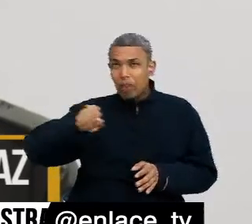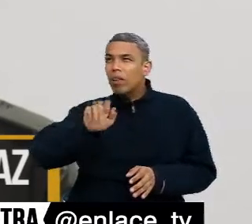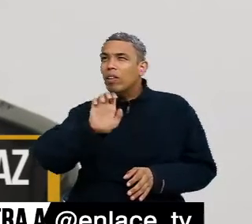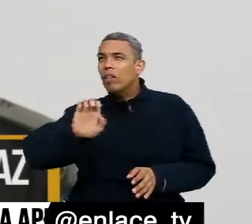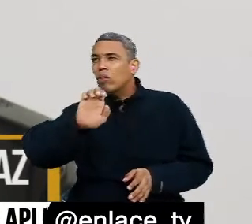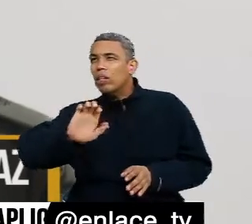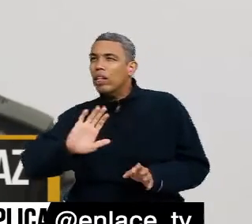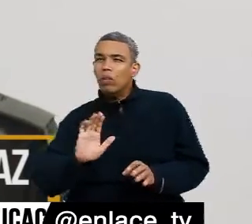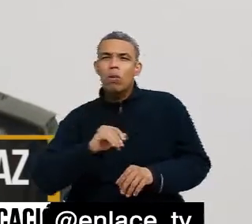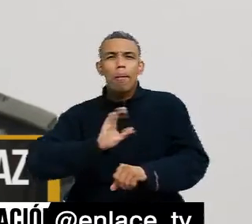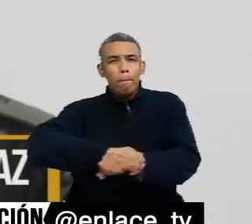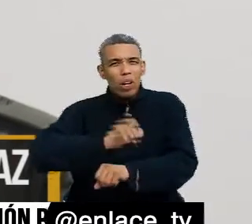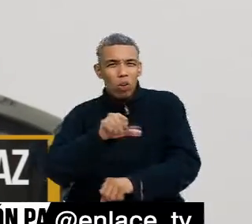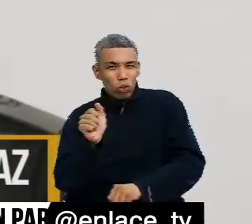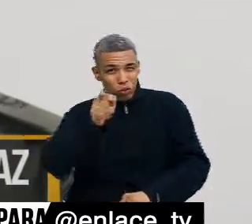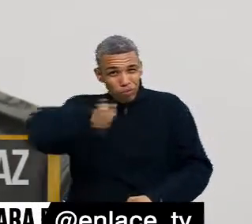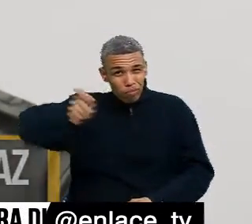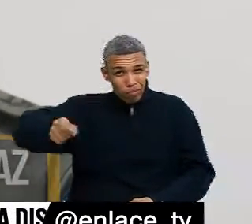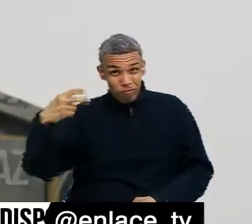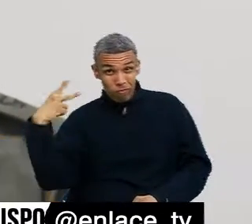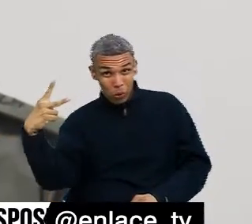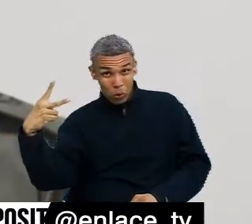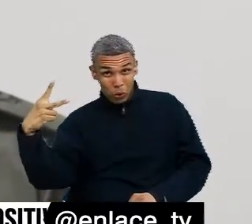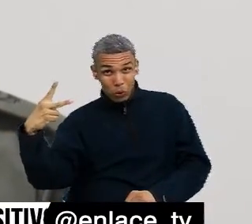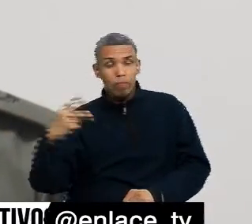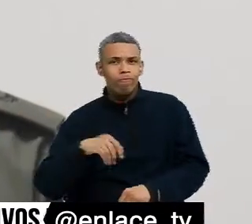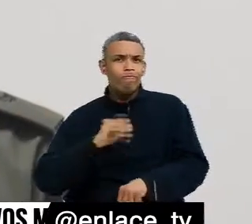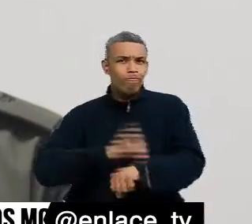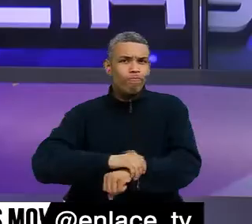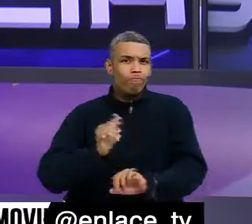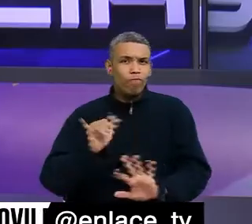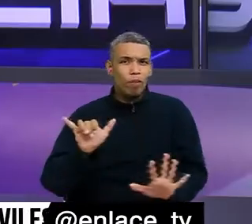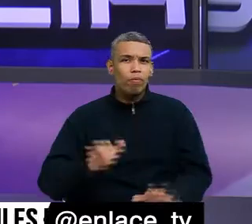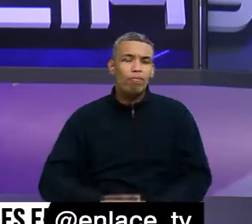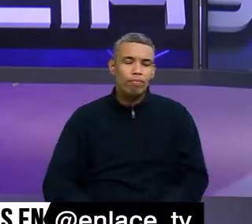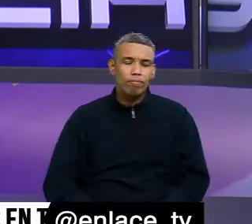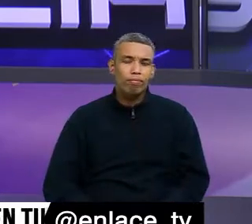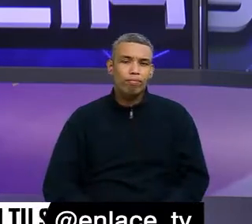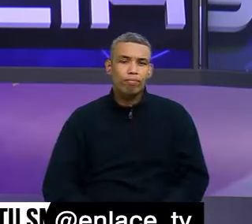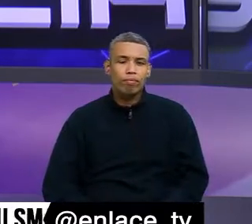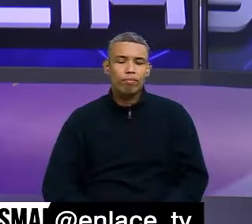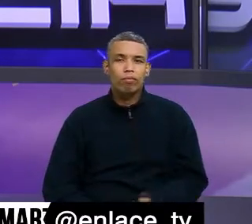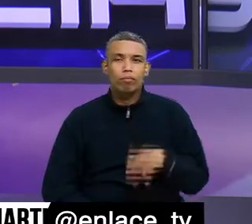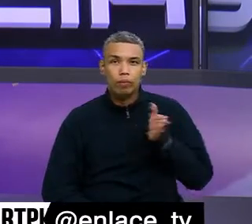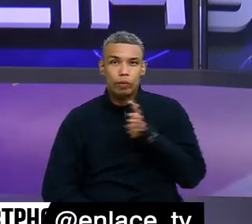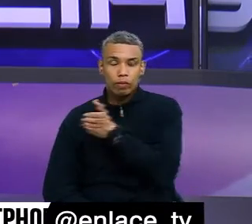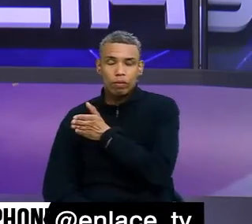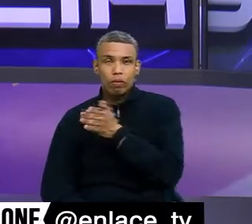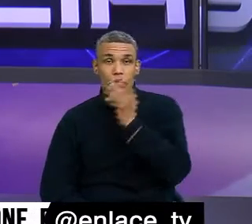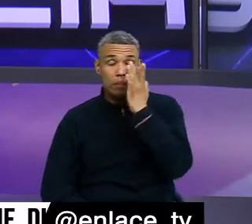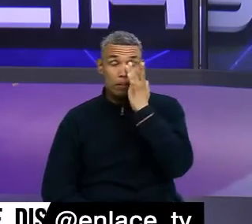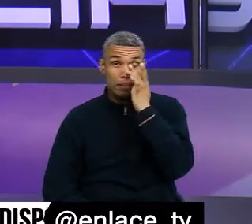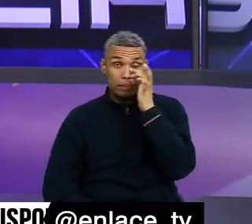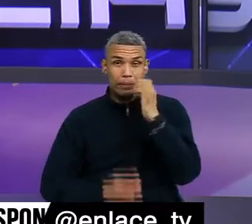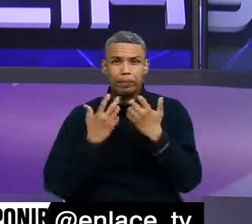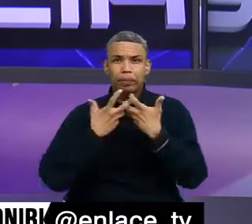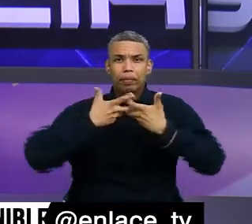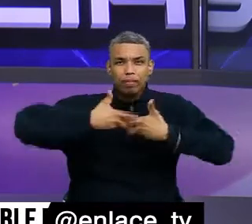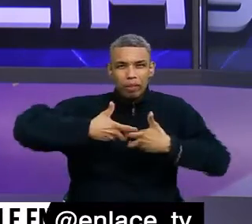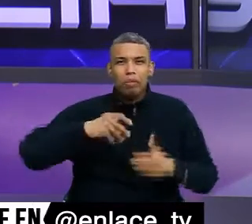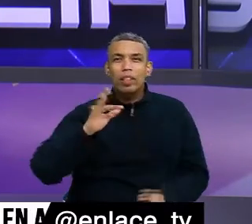con otras dos personas por este mismo delito. Y en otras noticias, extrabajadores del consorcio